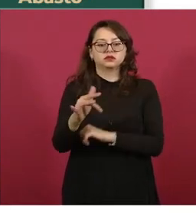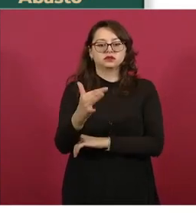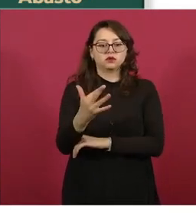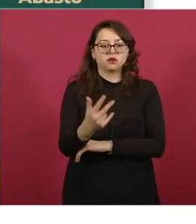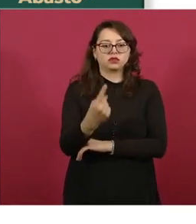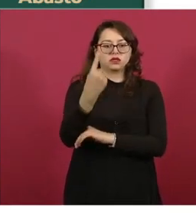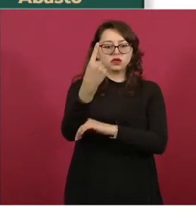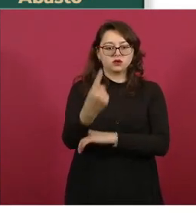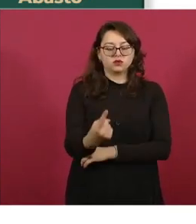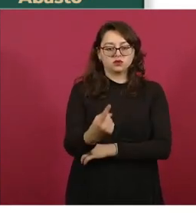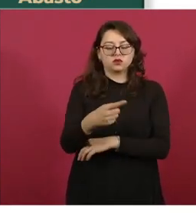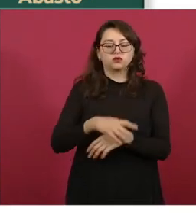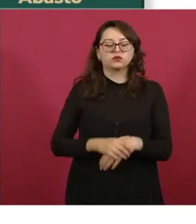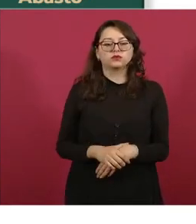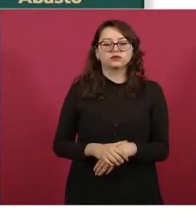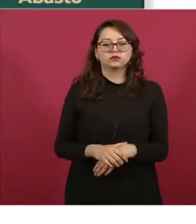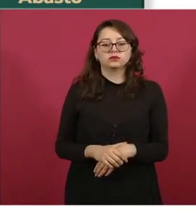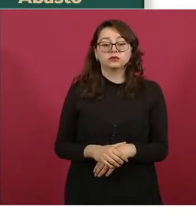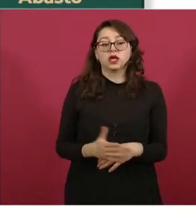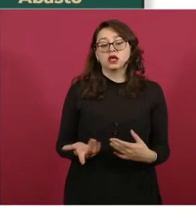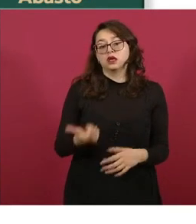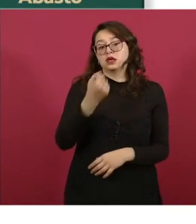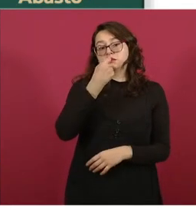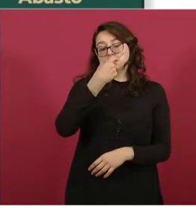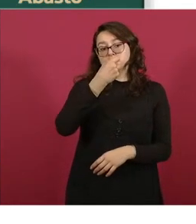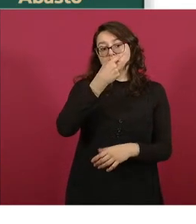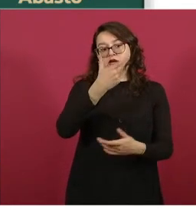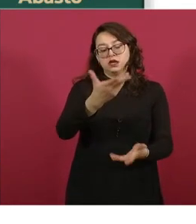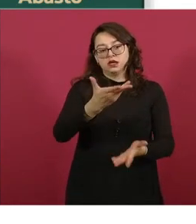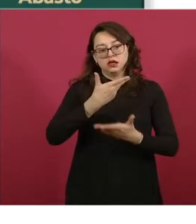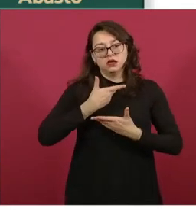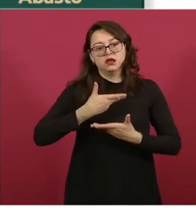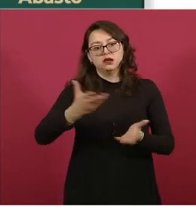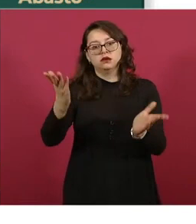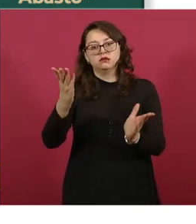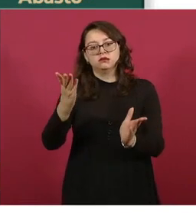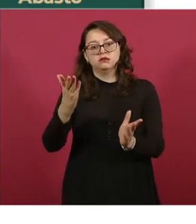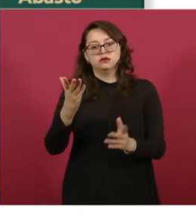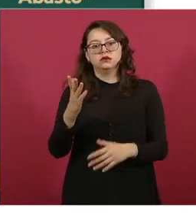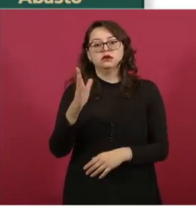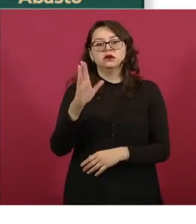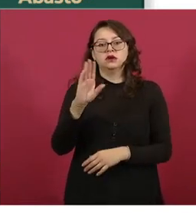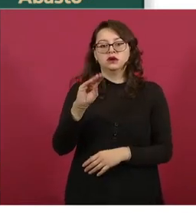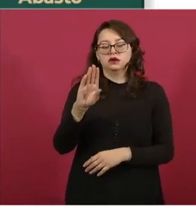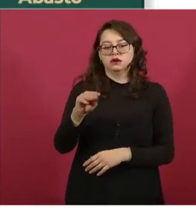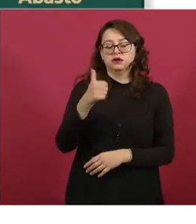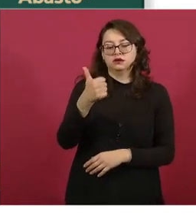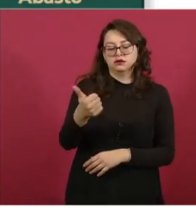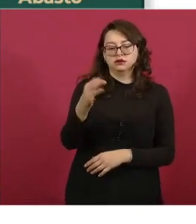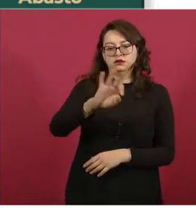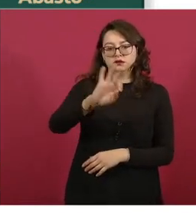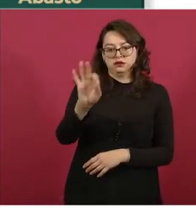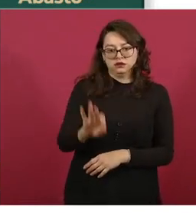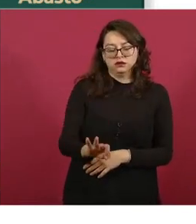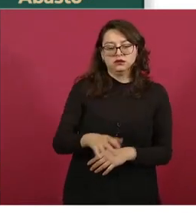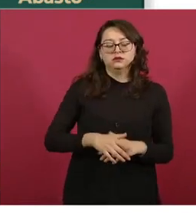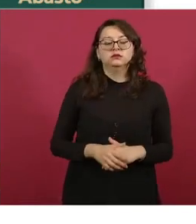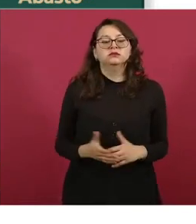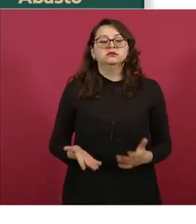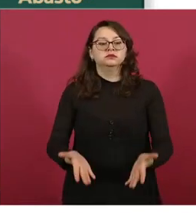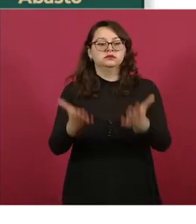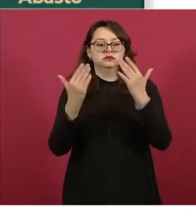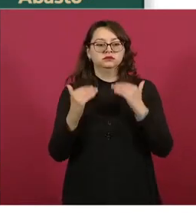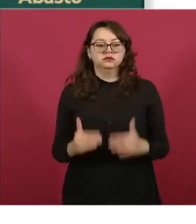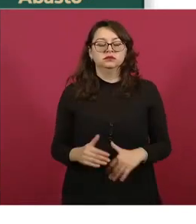3.851 sesiones de quimioterapias y el reporte de surtimiento de piezas hacia almacenes está en un 96%. De los estados